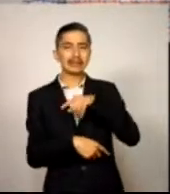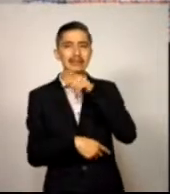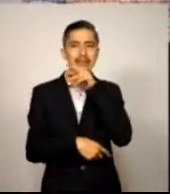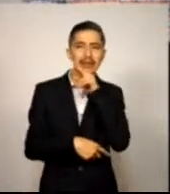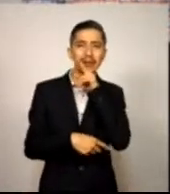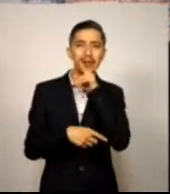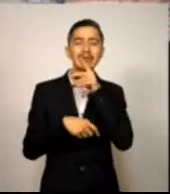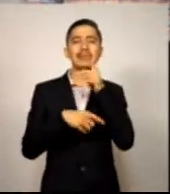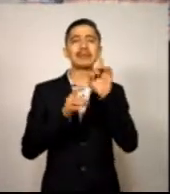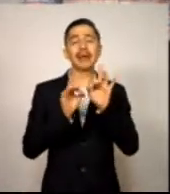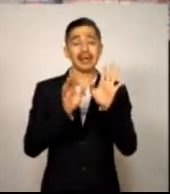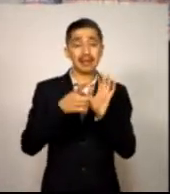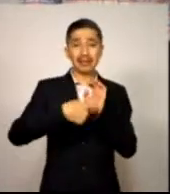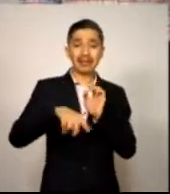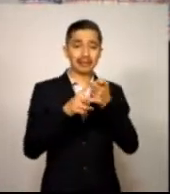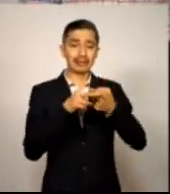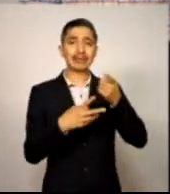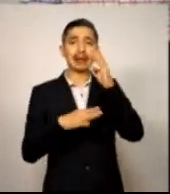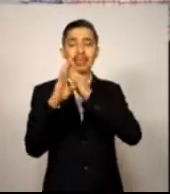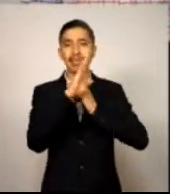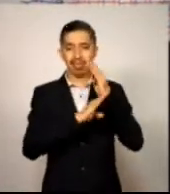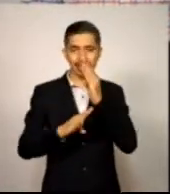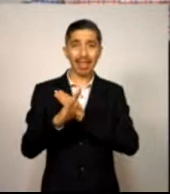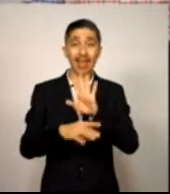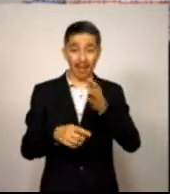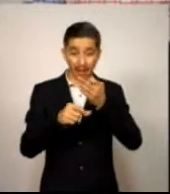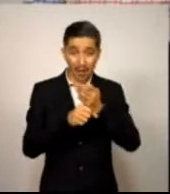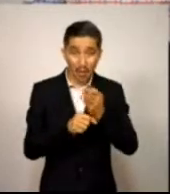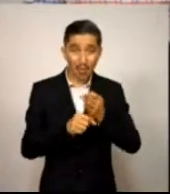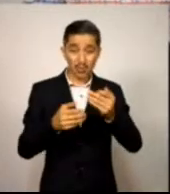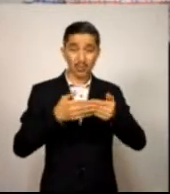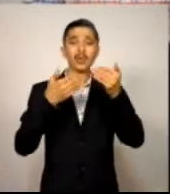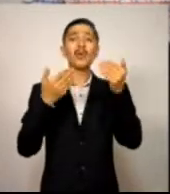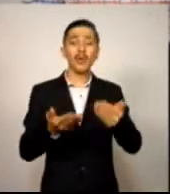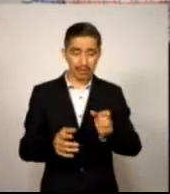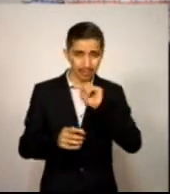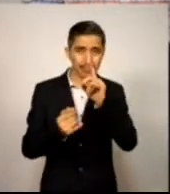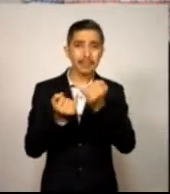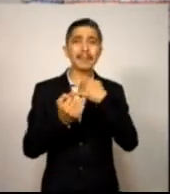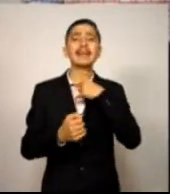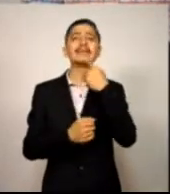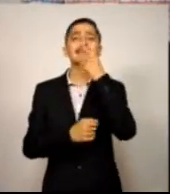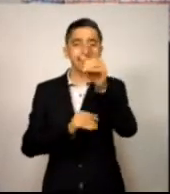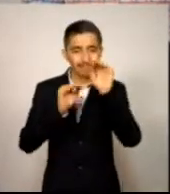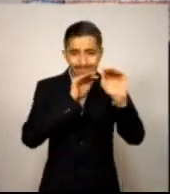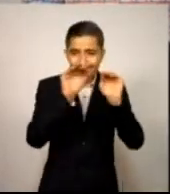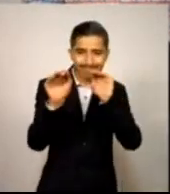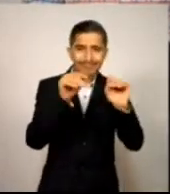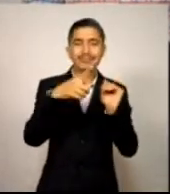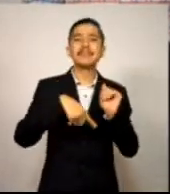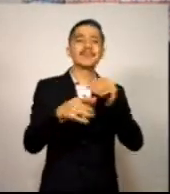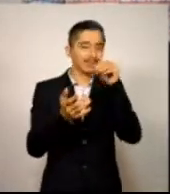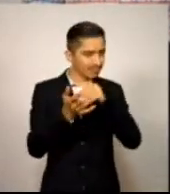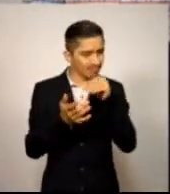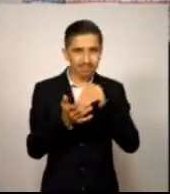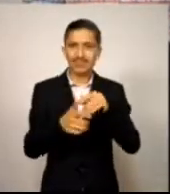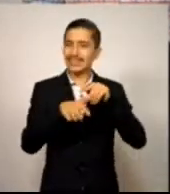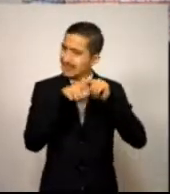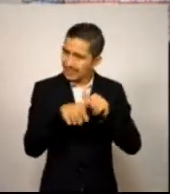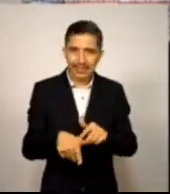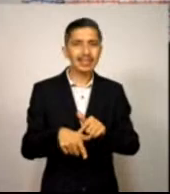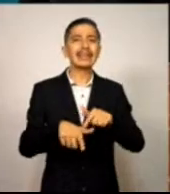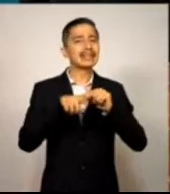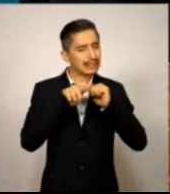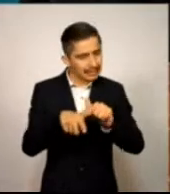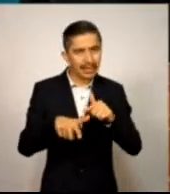miedo y las afectaciones económicas y hoy reitero ese llamado sigue